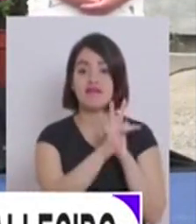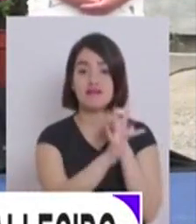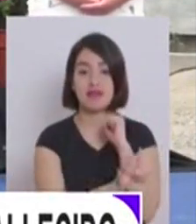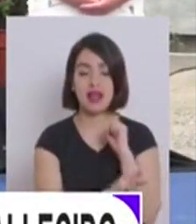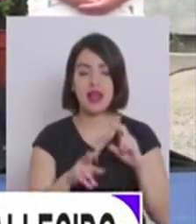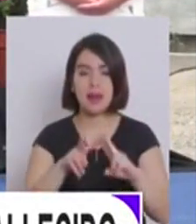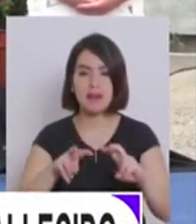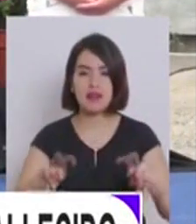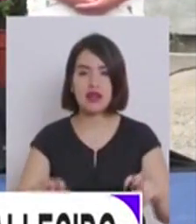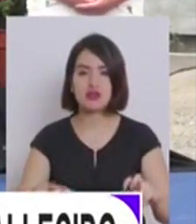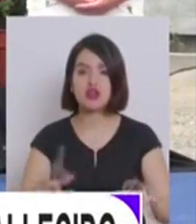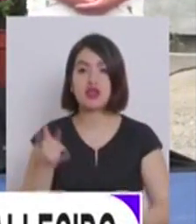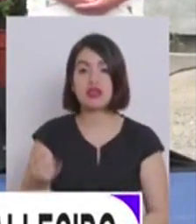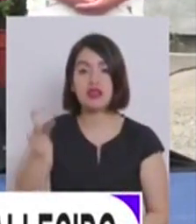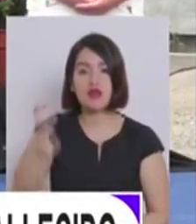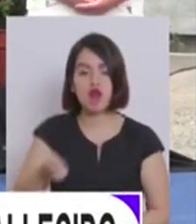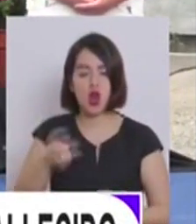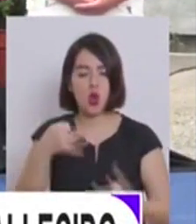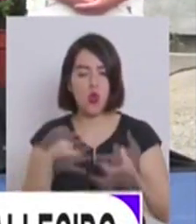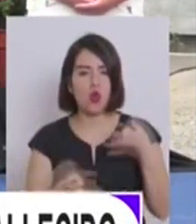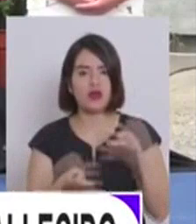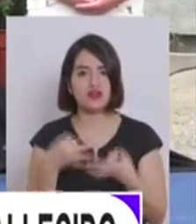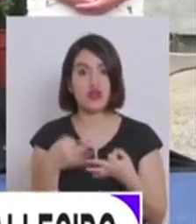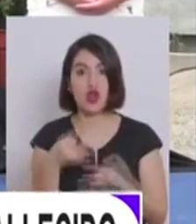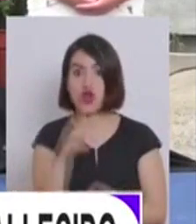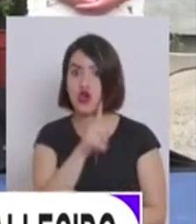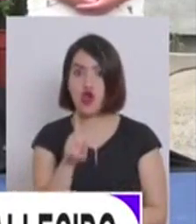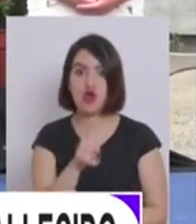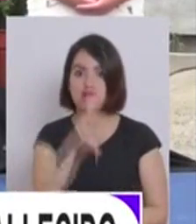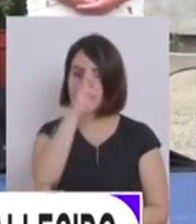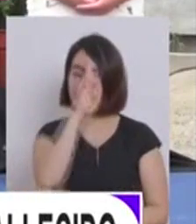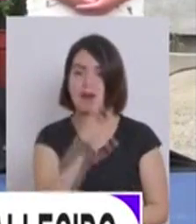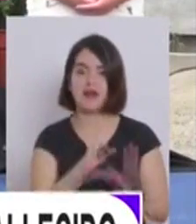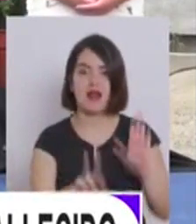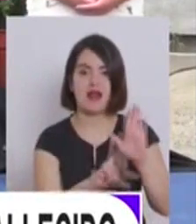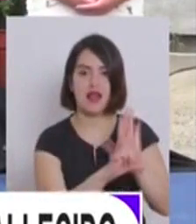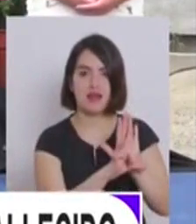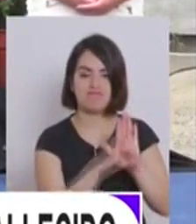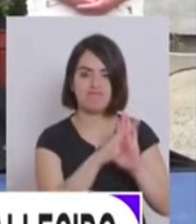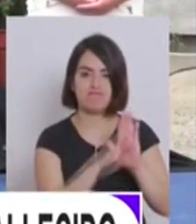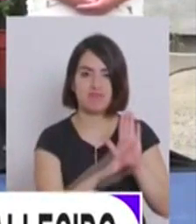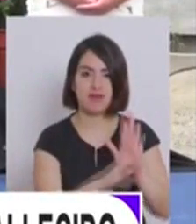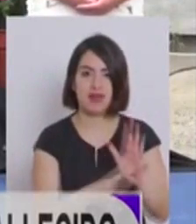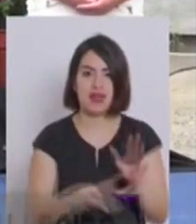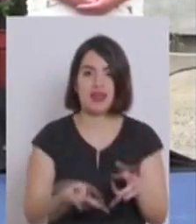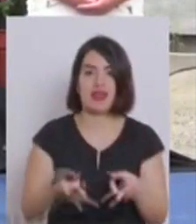los tribunales juzgar cuando alguien se sale de ese marco de la ley y del Estado de Derecho.